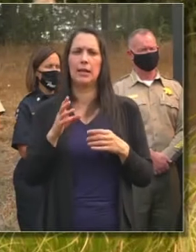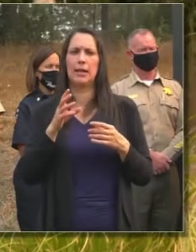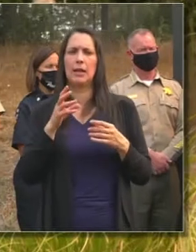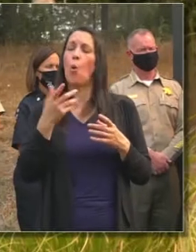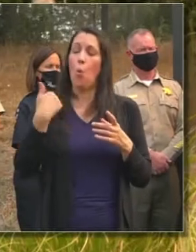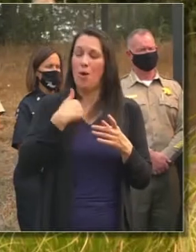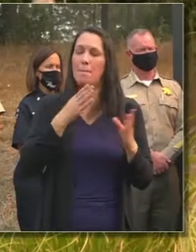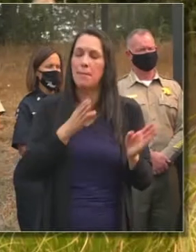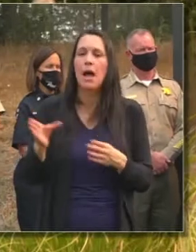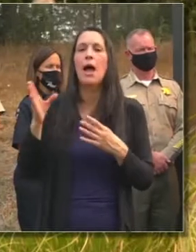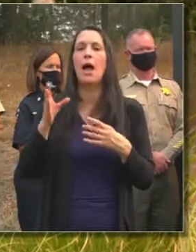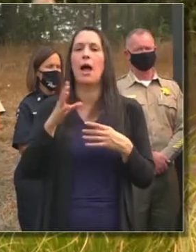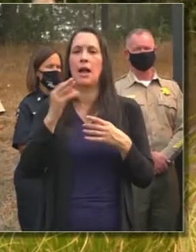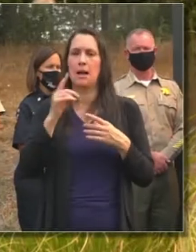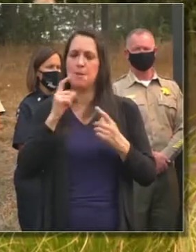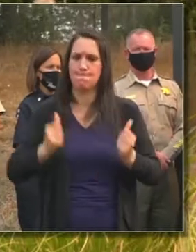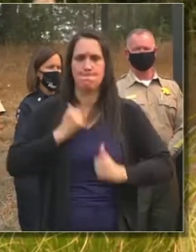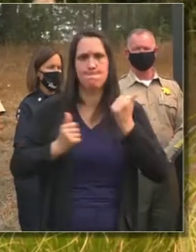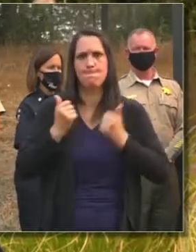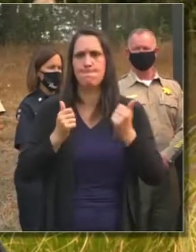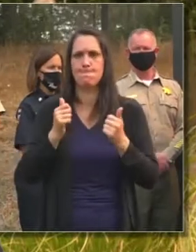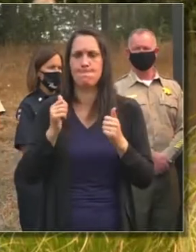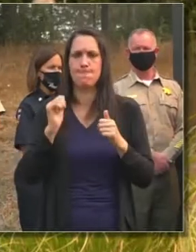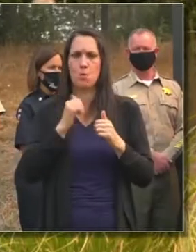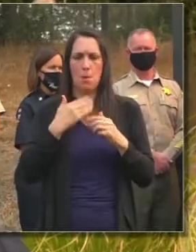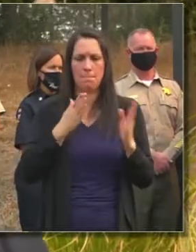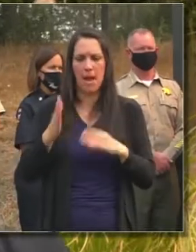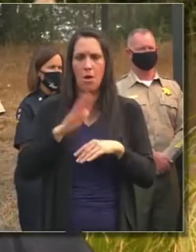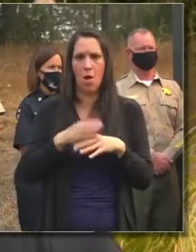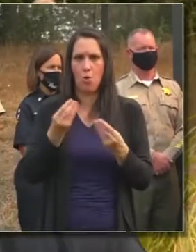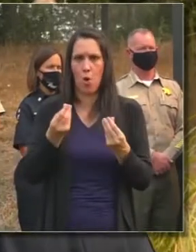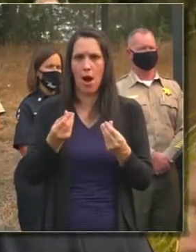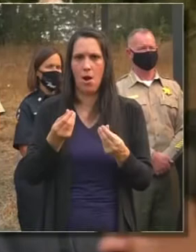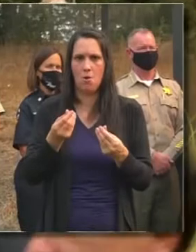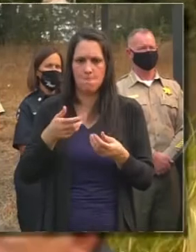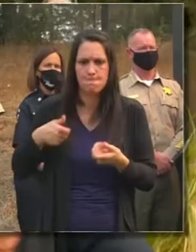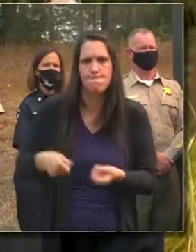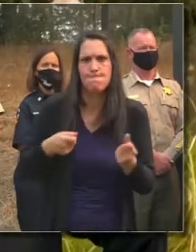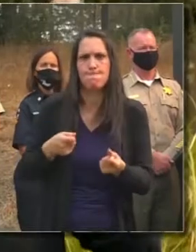agresivos y tomaremos decisiones tácticas en el terreno